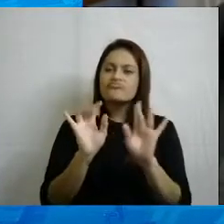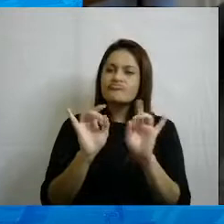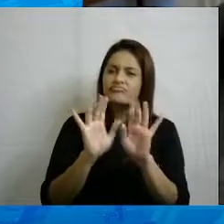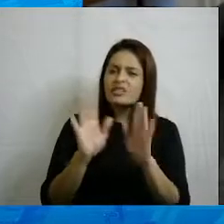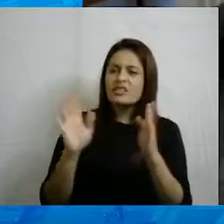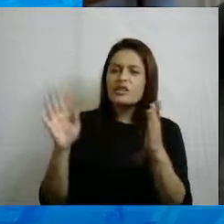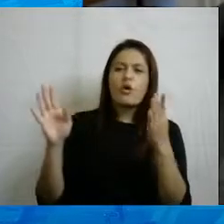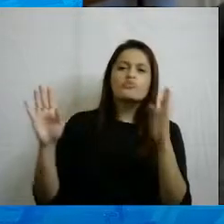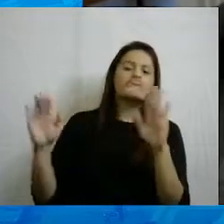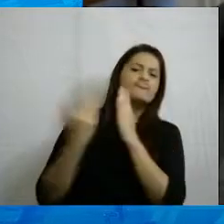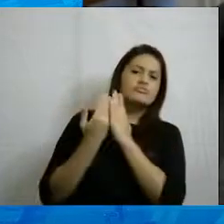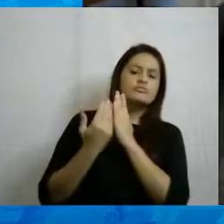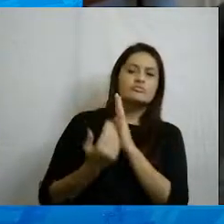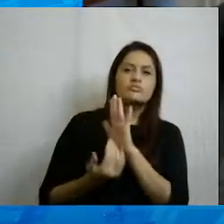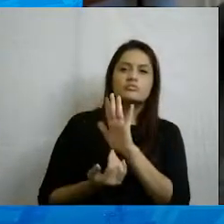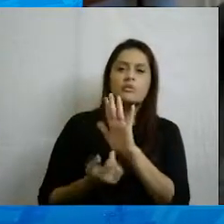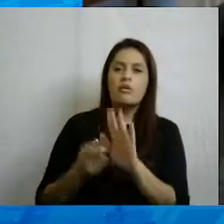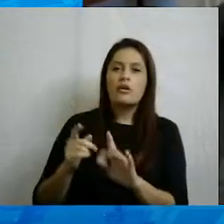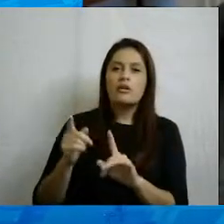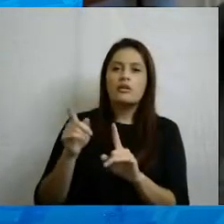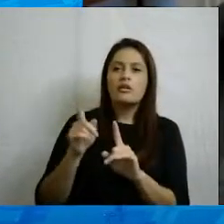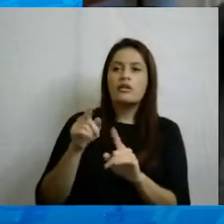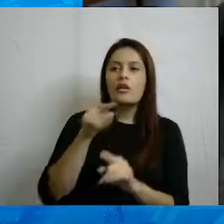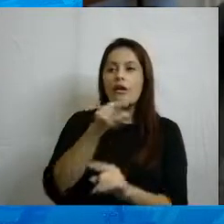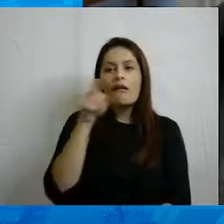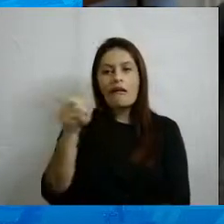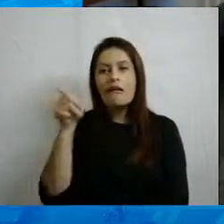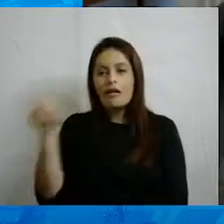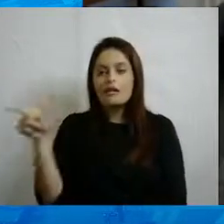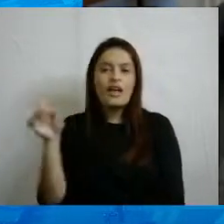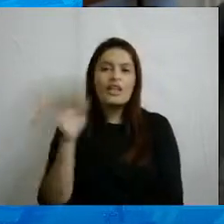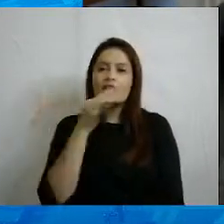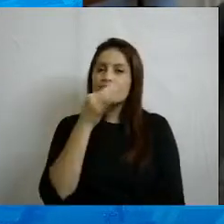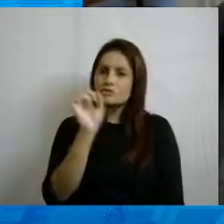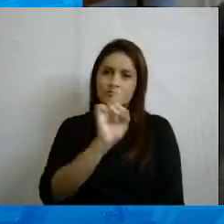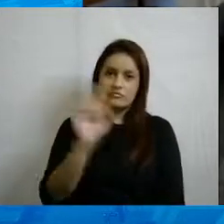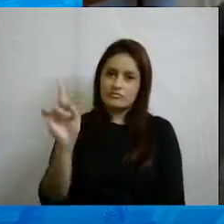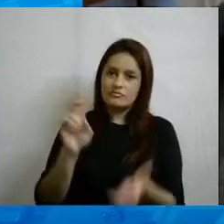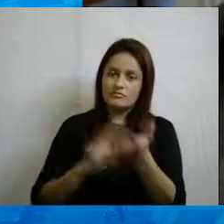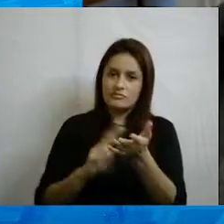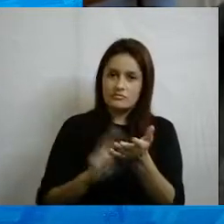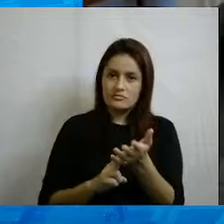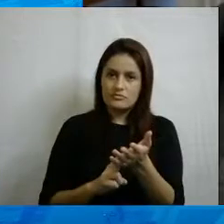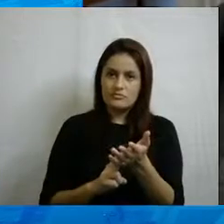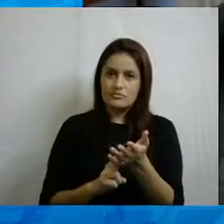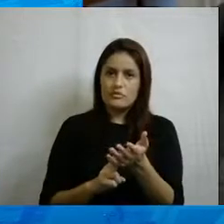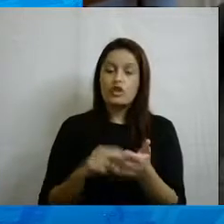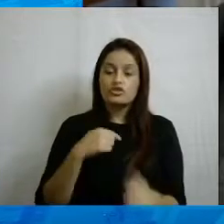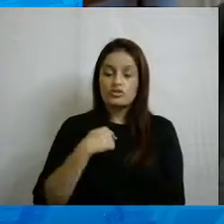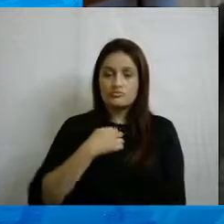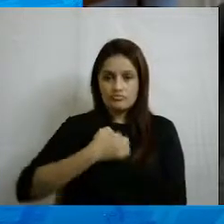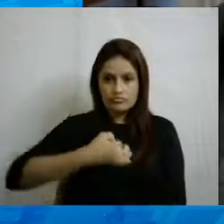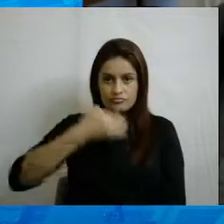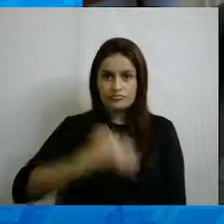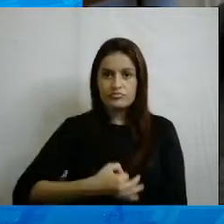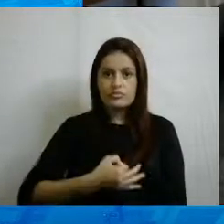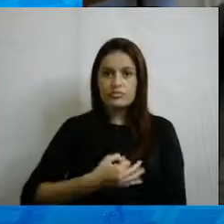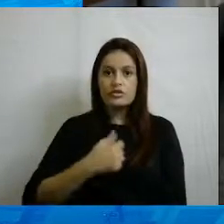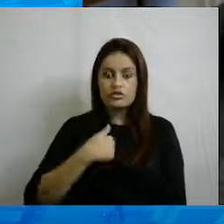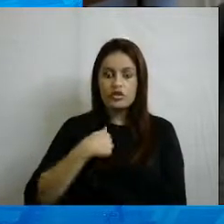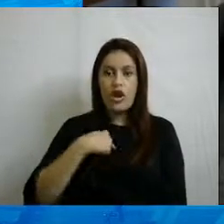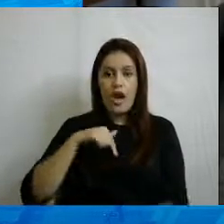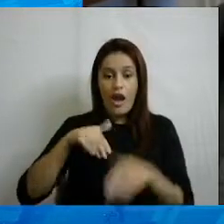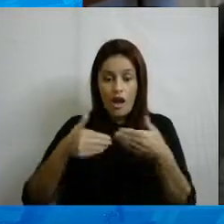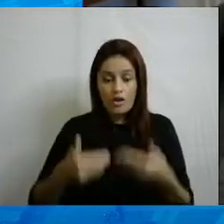o pimponeo, comillas, es algo que no corresponde. O sea, yo efectivamente me estoy